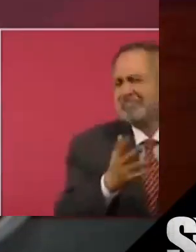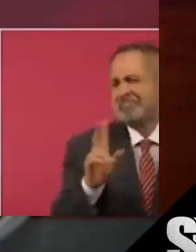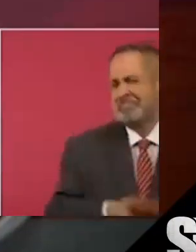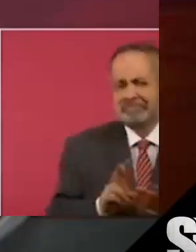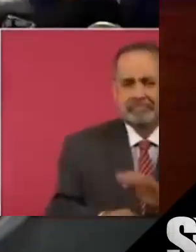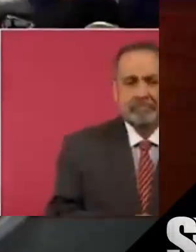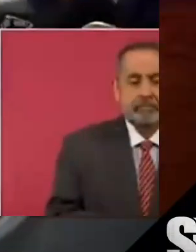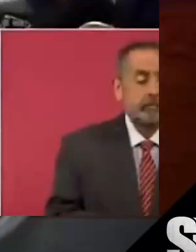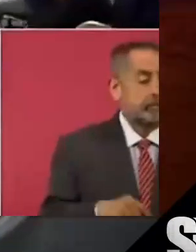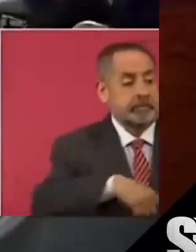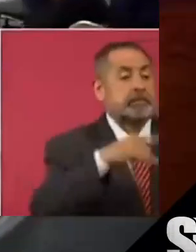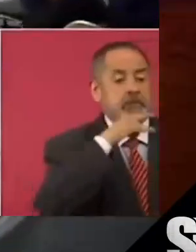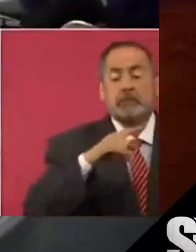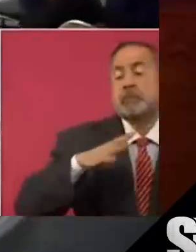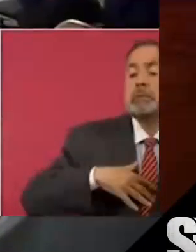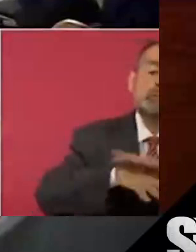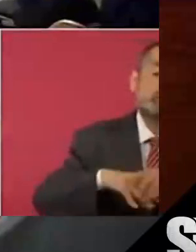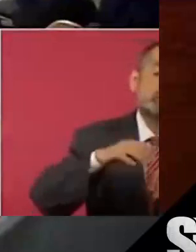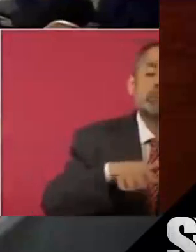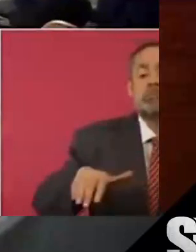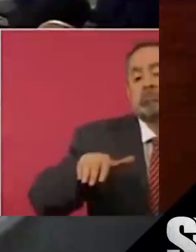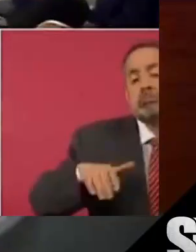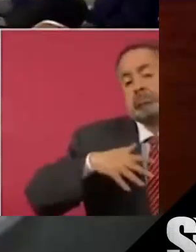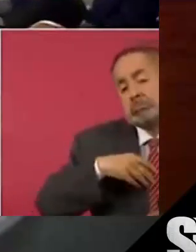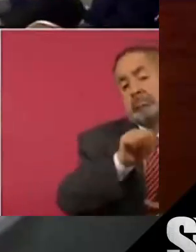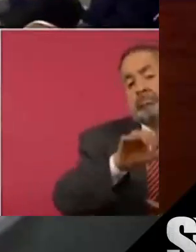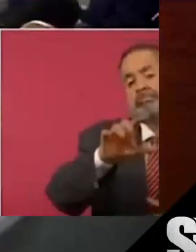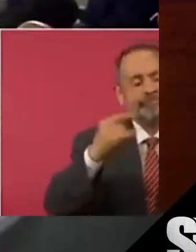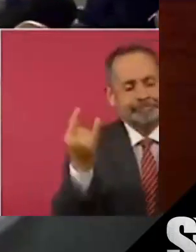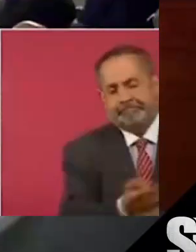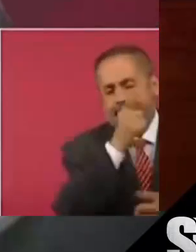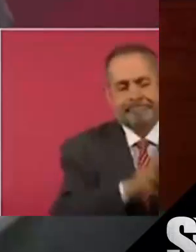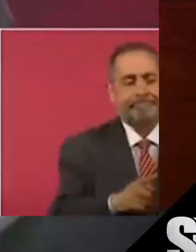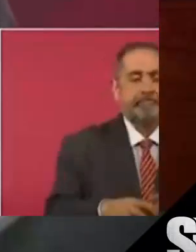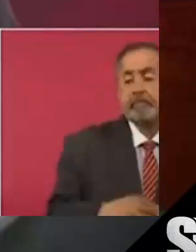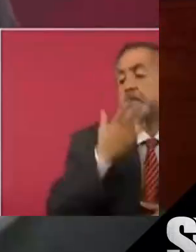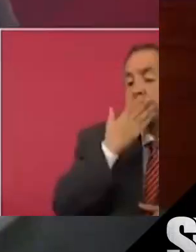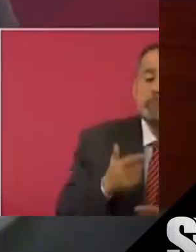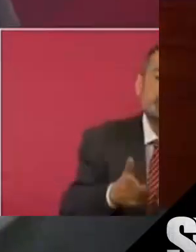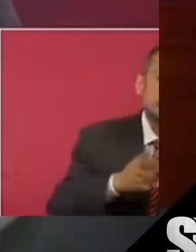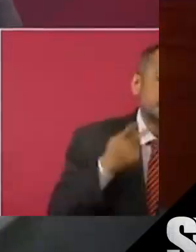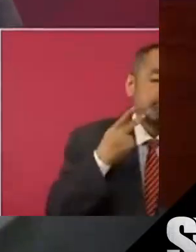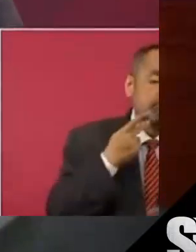Ay, soy independiente. Ay, soy de la sociedad civil. Ay, yo no tengo partido.